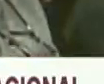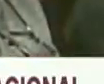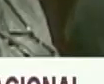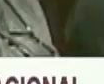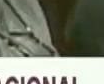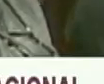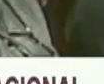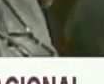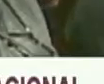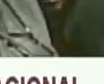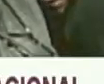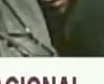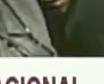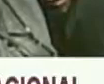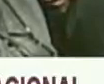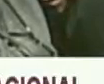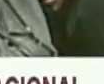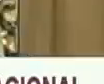amigos,